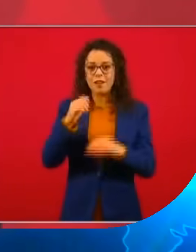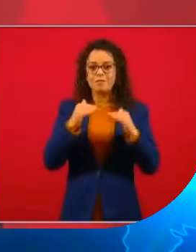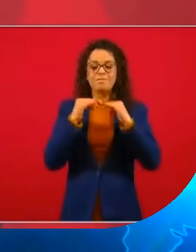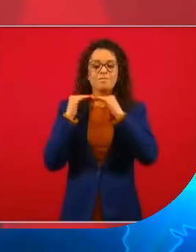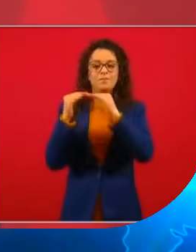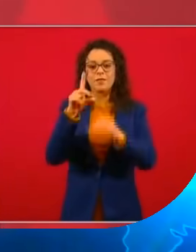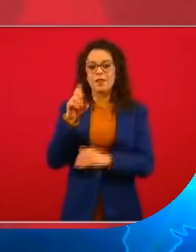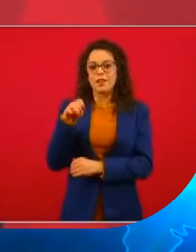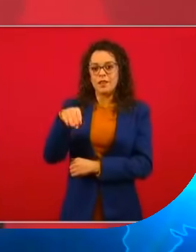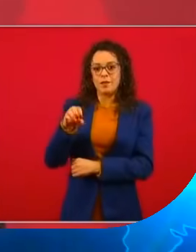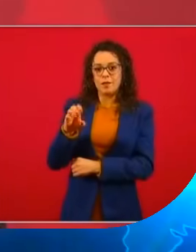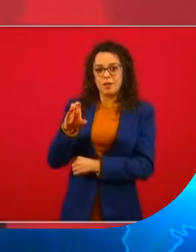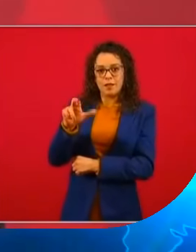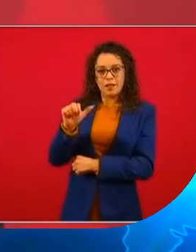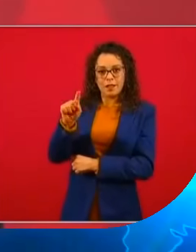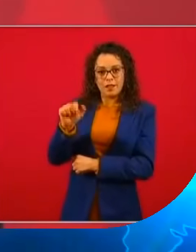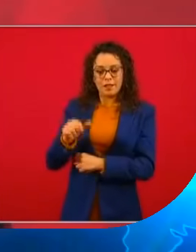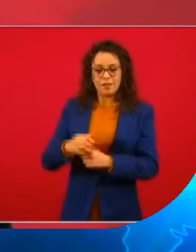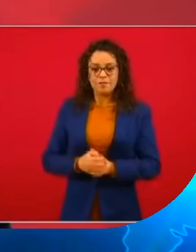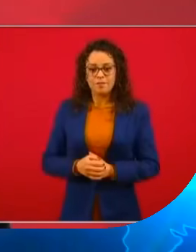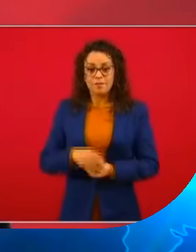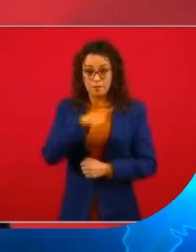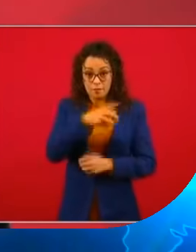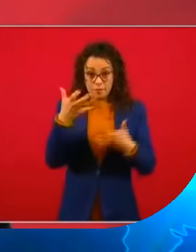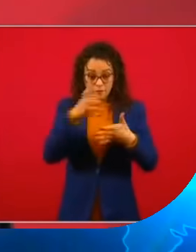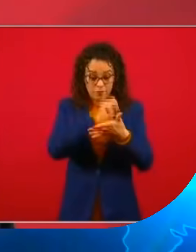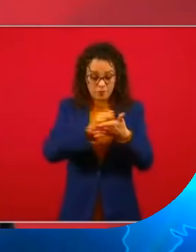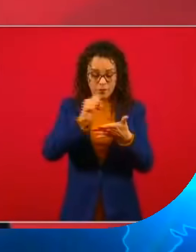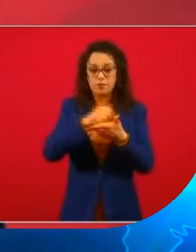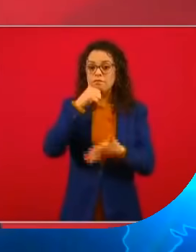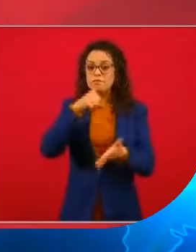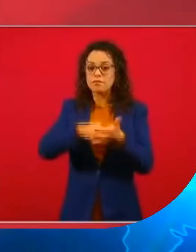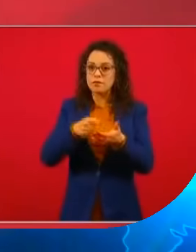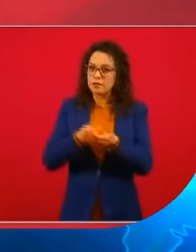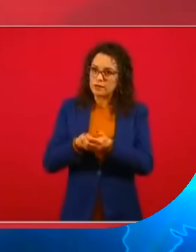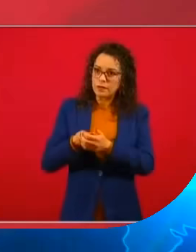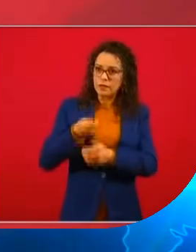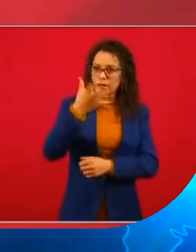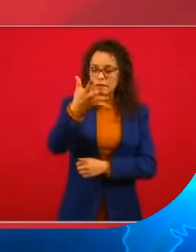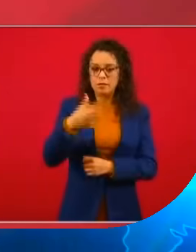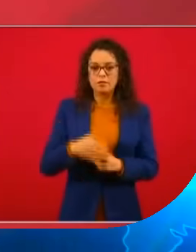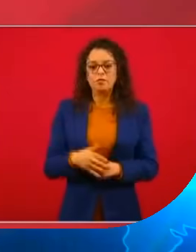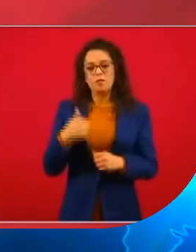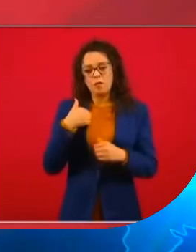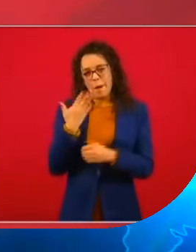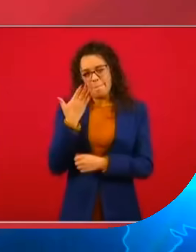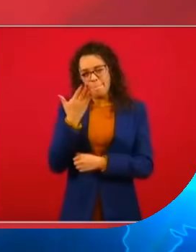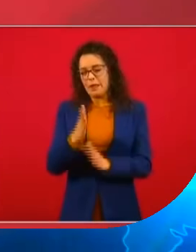diciéndole: le pido el favor que